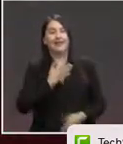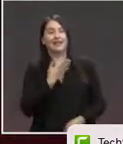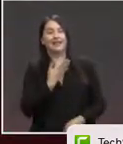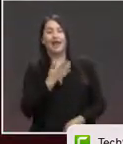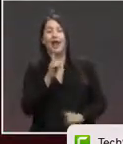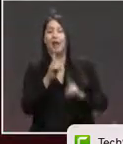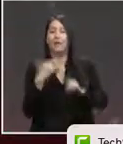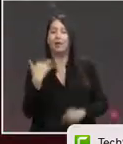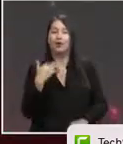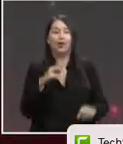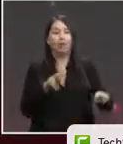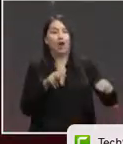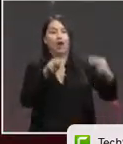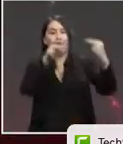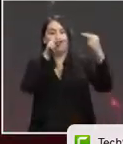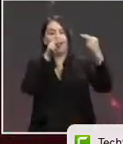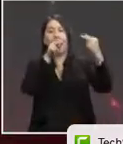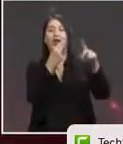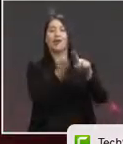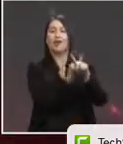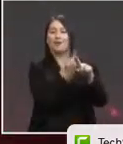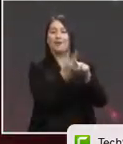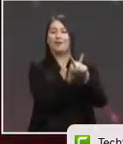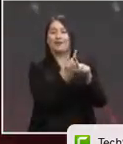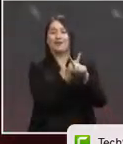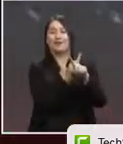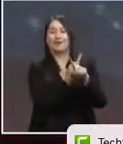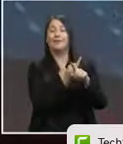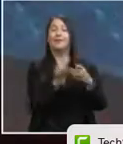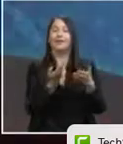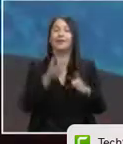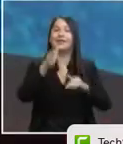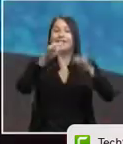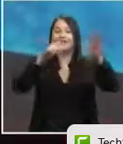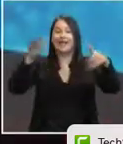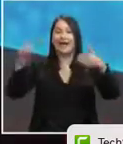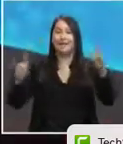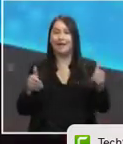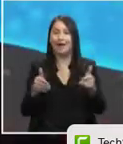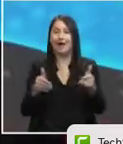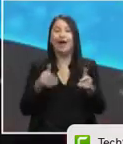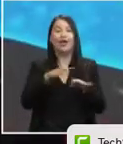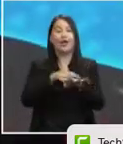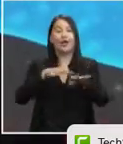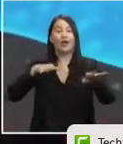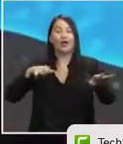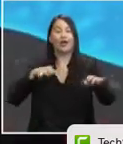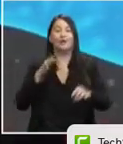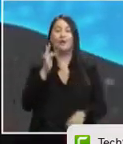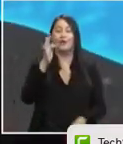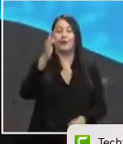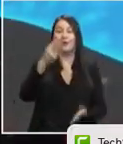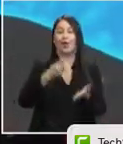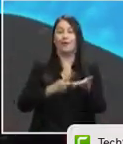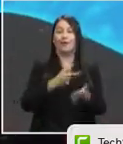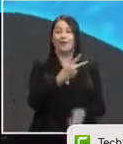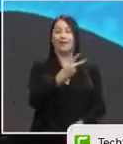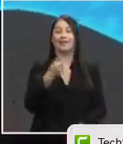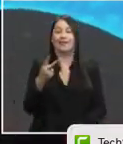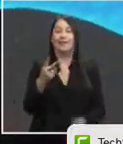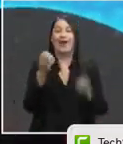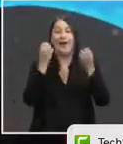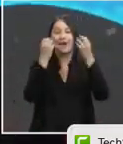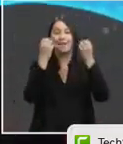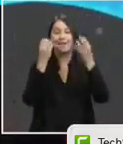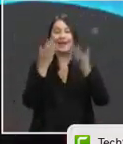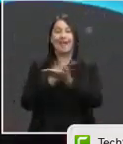los ojos y conversar. Por lo tanto, el llamado del Congreso del Futuro de este año 2022, aprender a